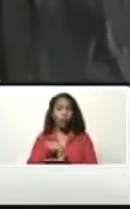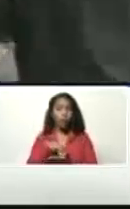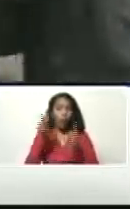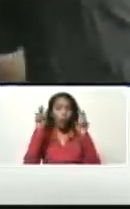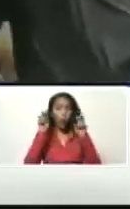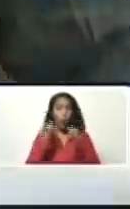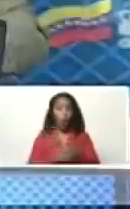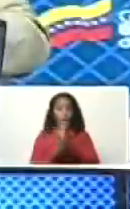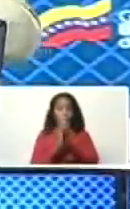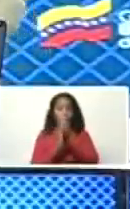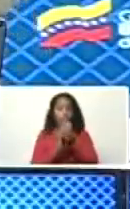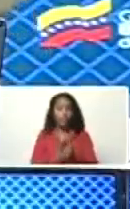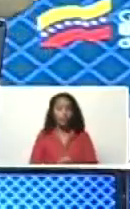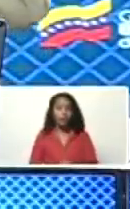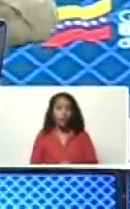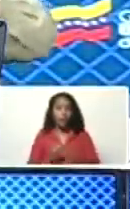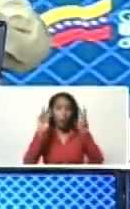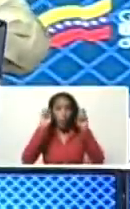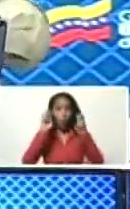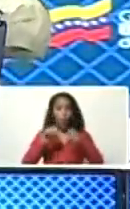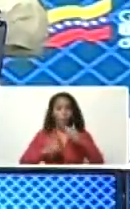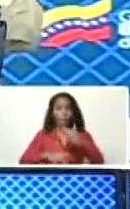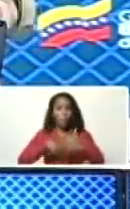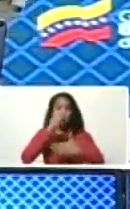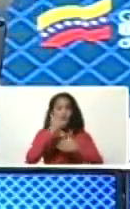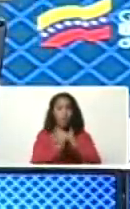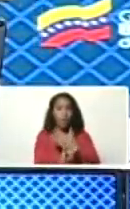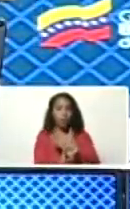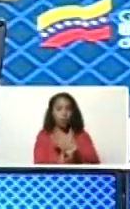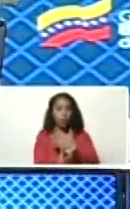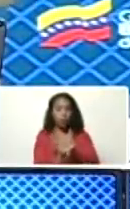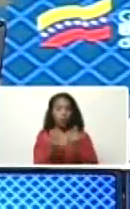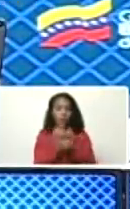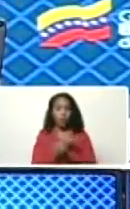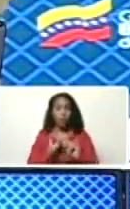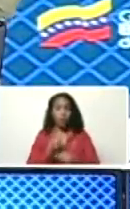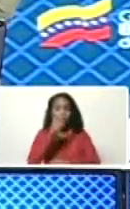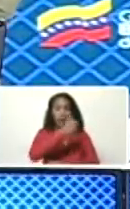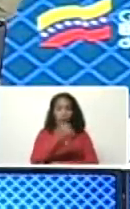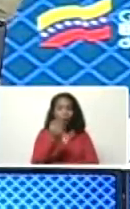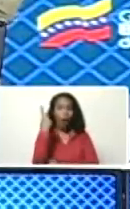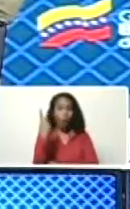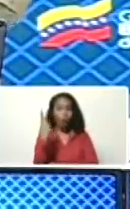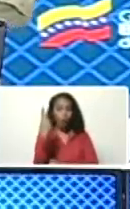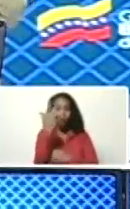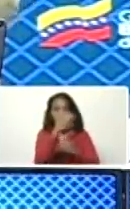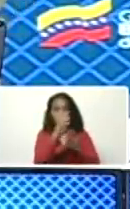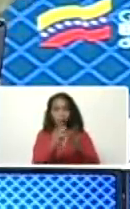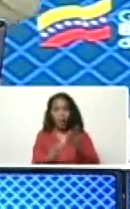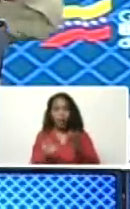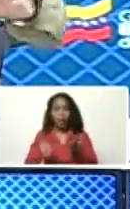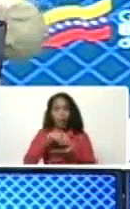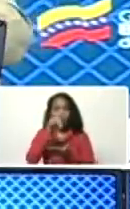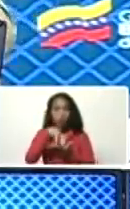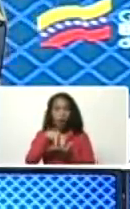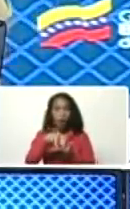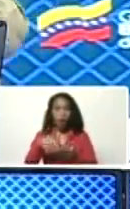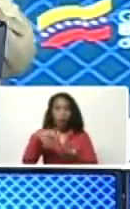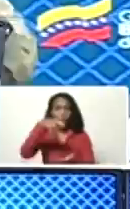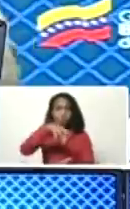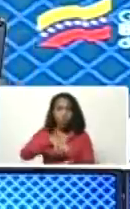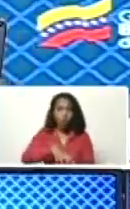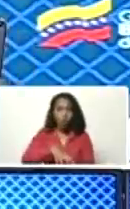dirigentes, el nuevo liderazgo, los nuevos proyectos independentistas, cada quien con sus características nacionales,